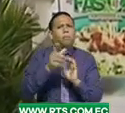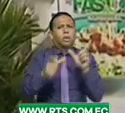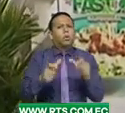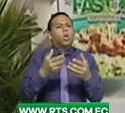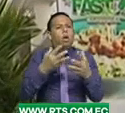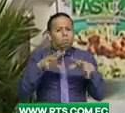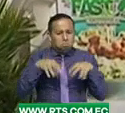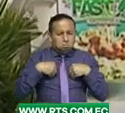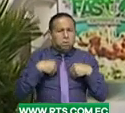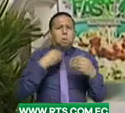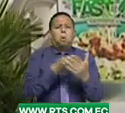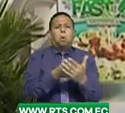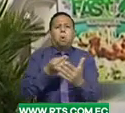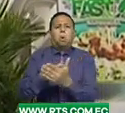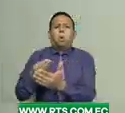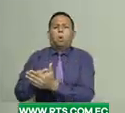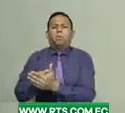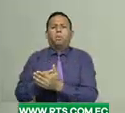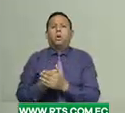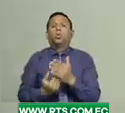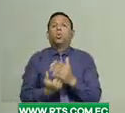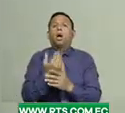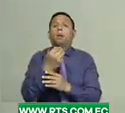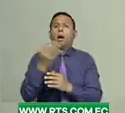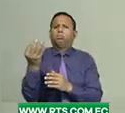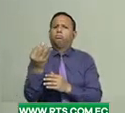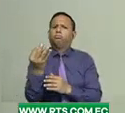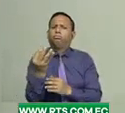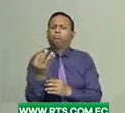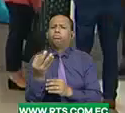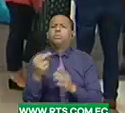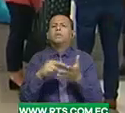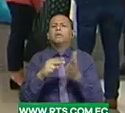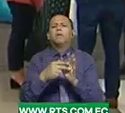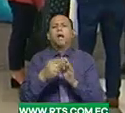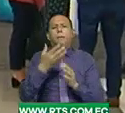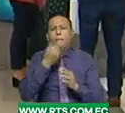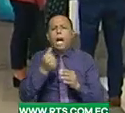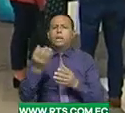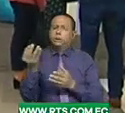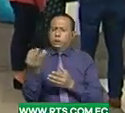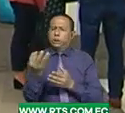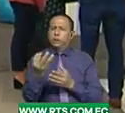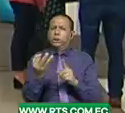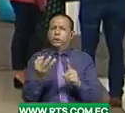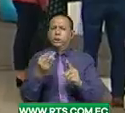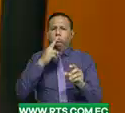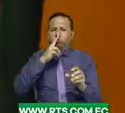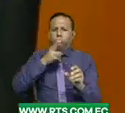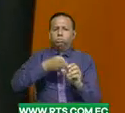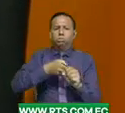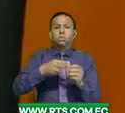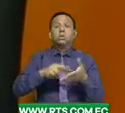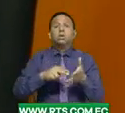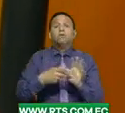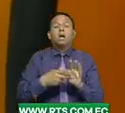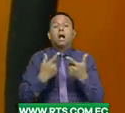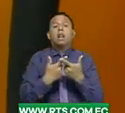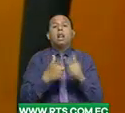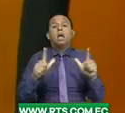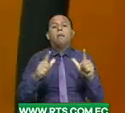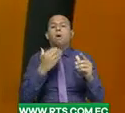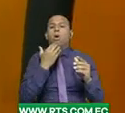nueva gasolina de 89 octanos tiene menos agentes contaminantes y mantendrá un precio libre, es decir, que